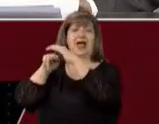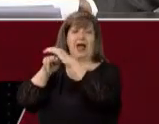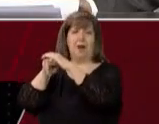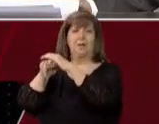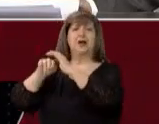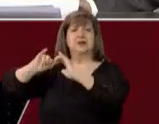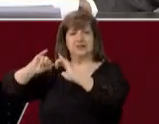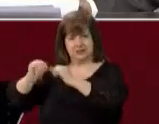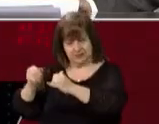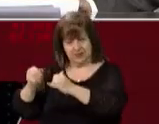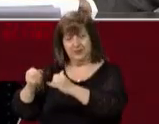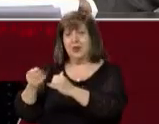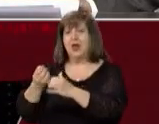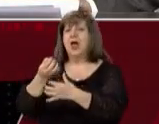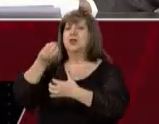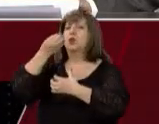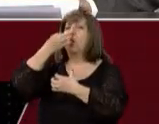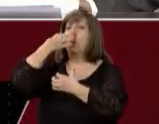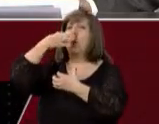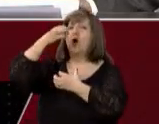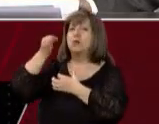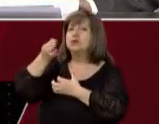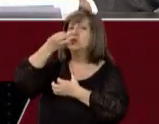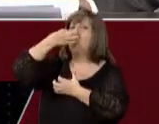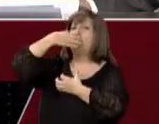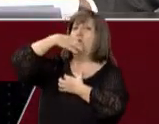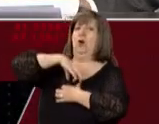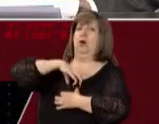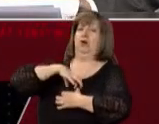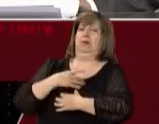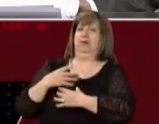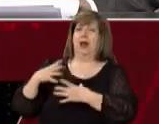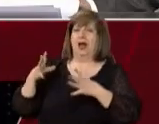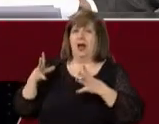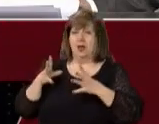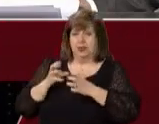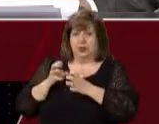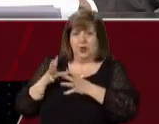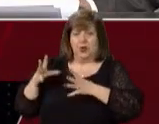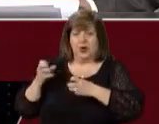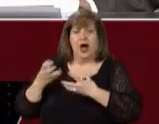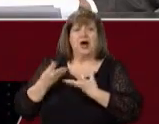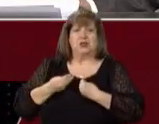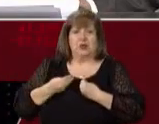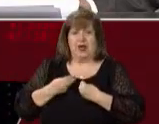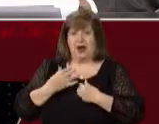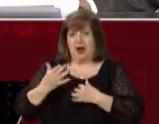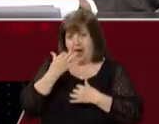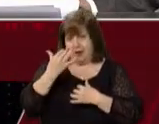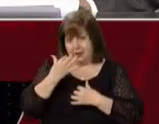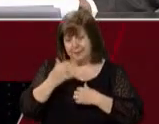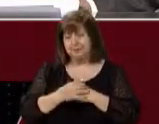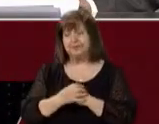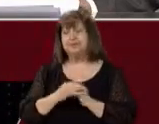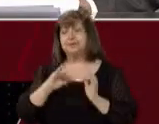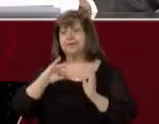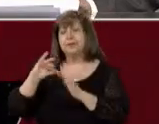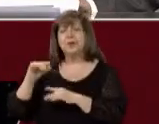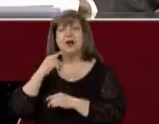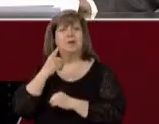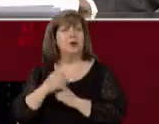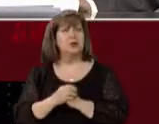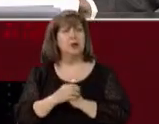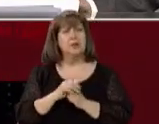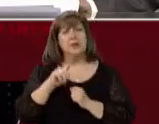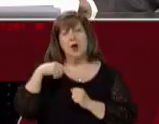intensiva y intubación en el caso de que sea necesario. Claro. Y otras afecciones también, Doc, que estén hoy circulando,